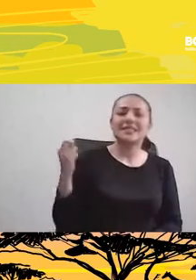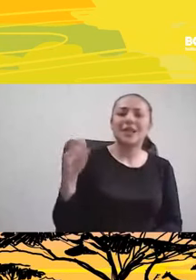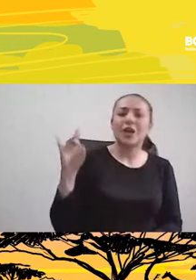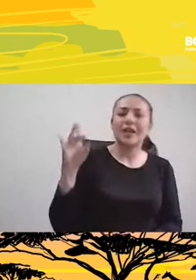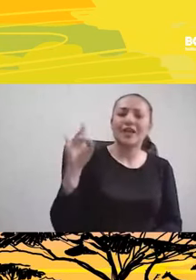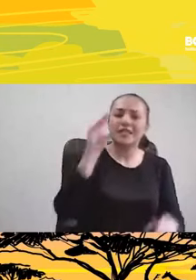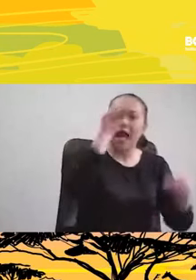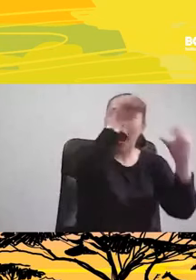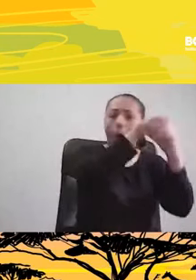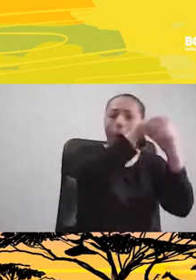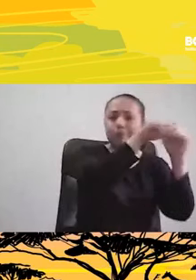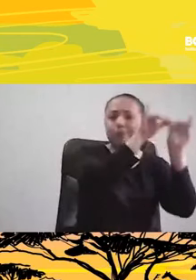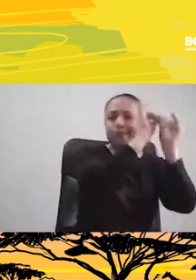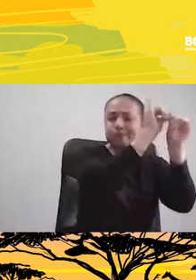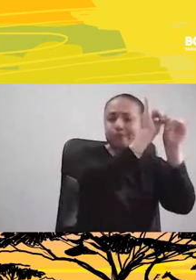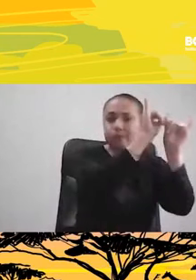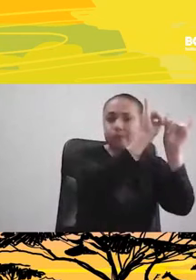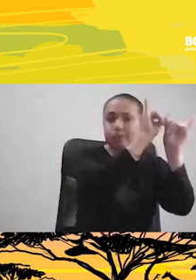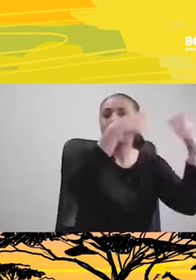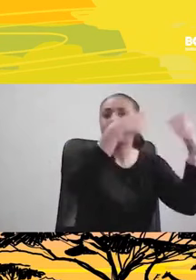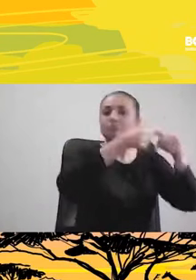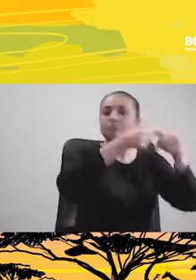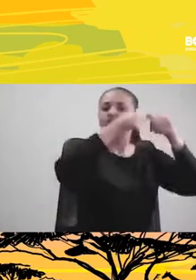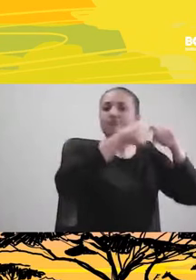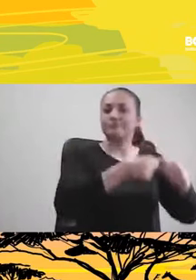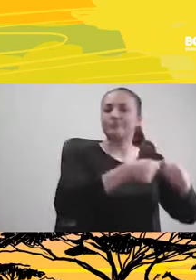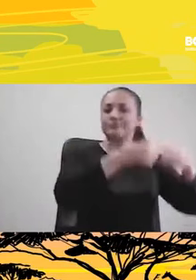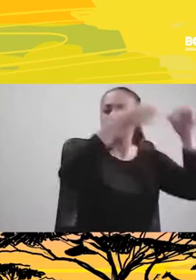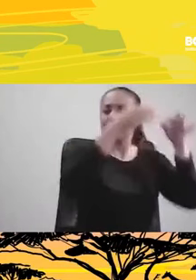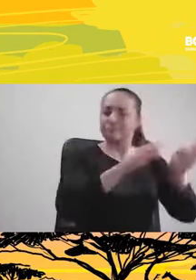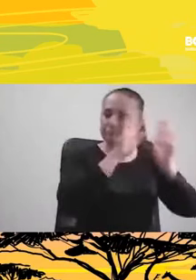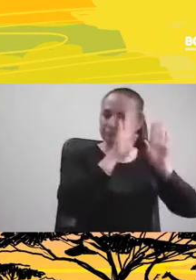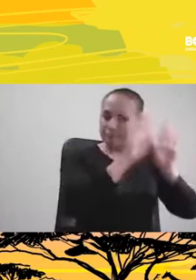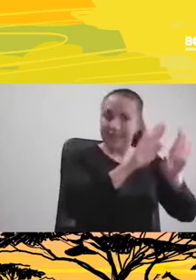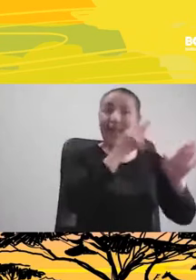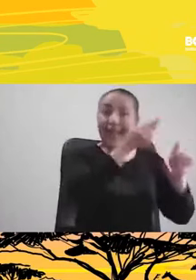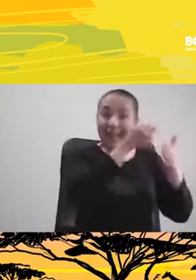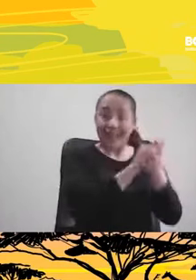se convirtieron en sus asentamientos. Las